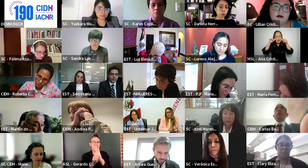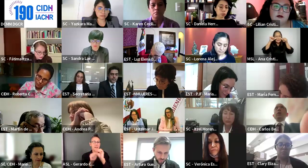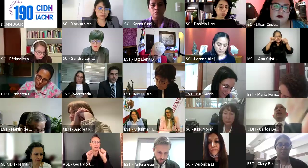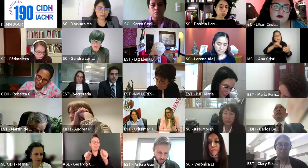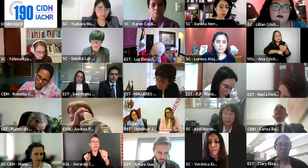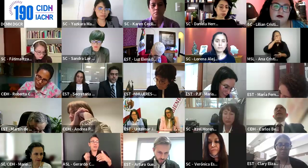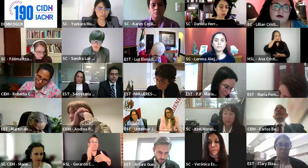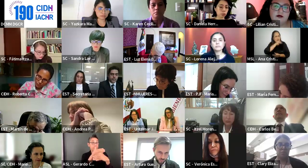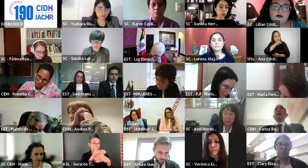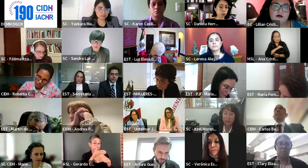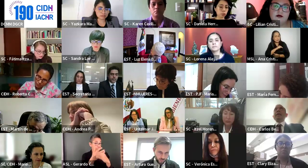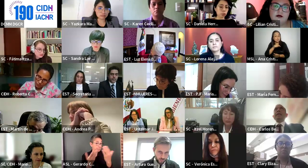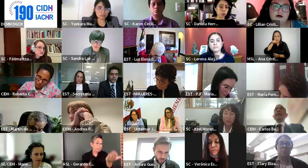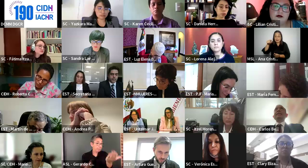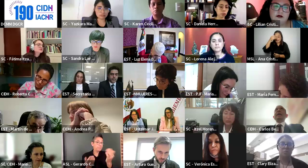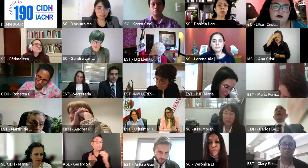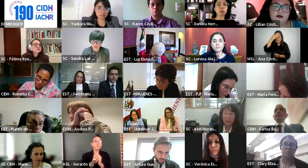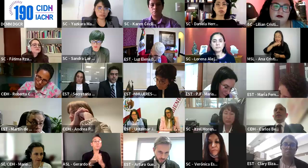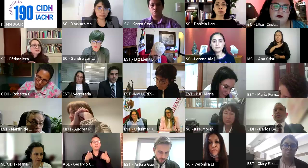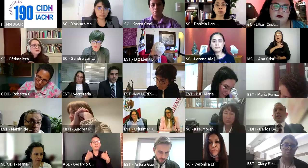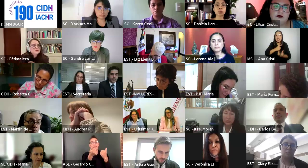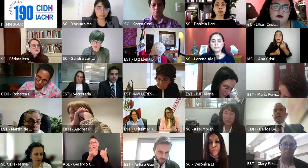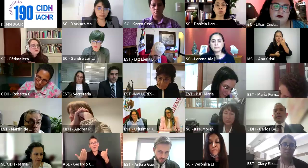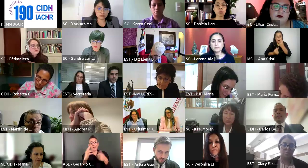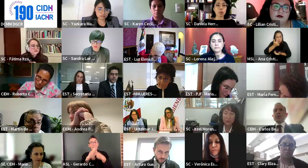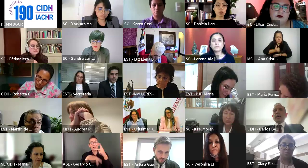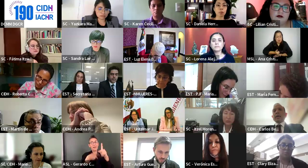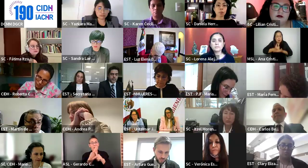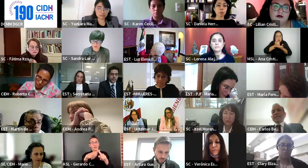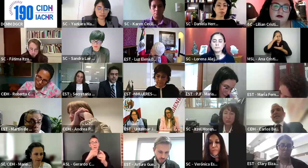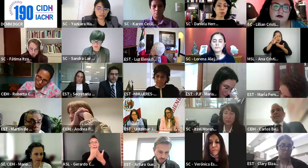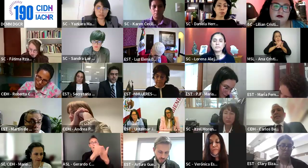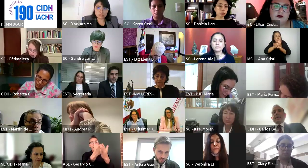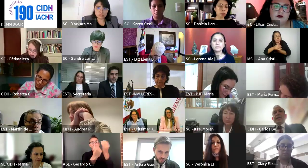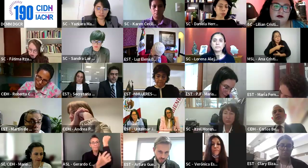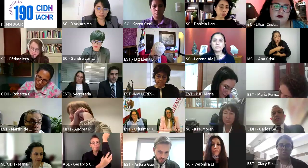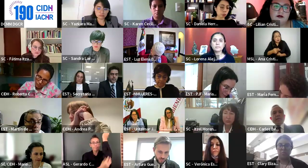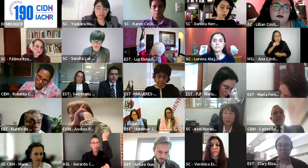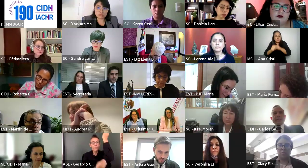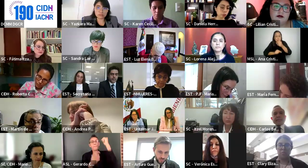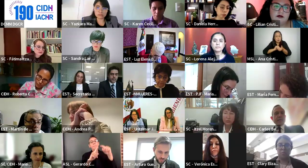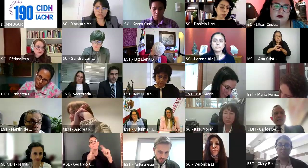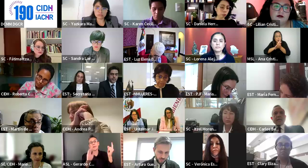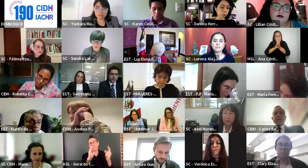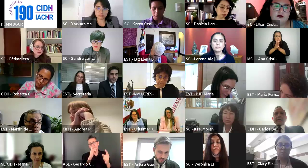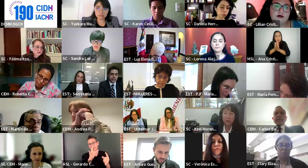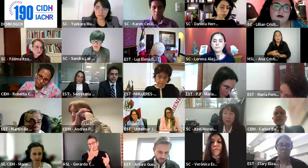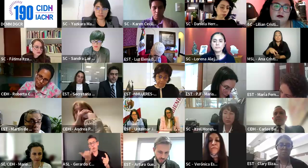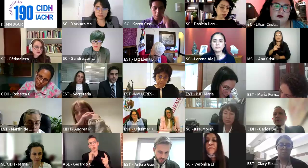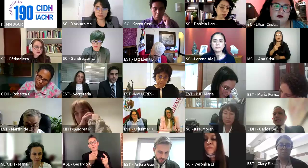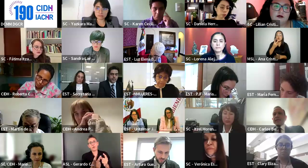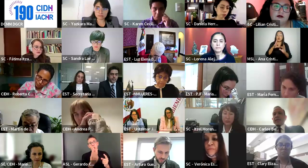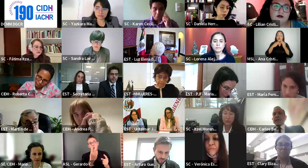de algunas medidas de alivio contra la pobreza, pero básicamente hay dos maneras de salir